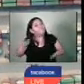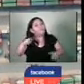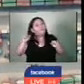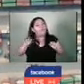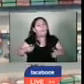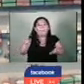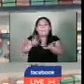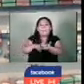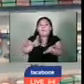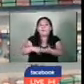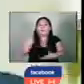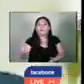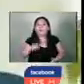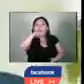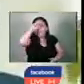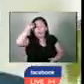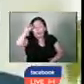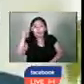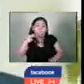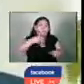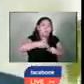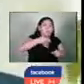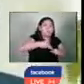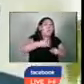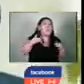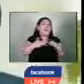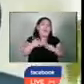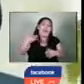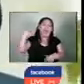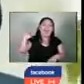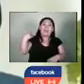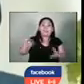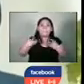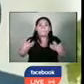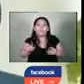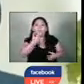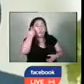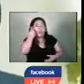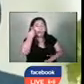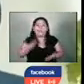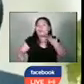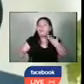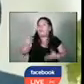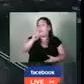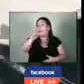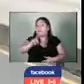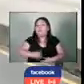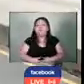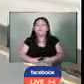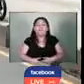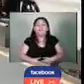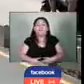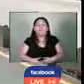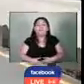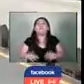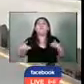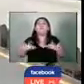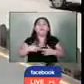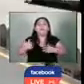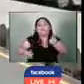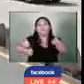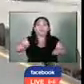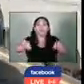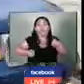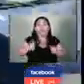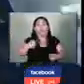contratación de nuevos empleos de temporada, como tú estás hablando, no se dé. Claro que sí. Pero también los transportistas